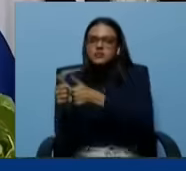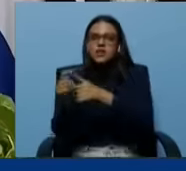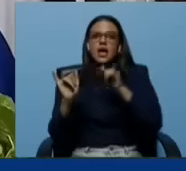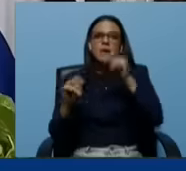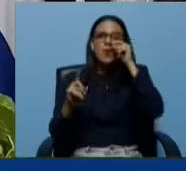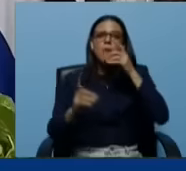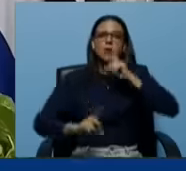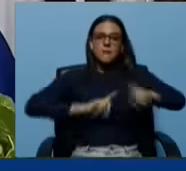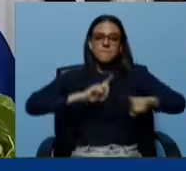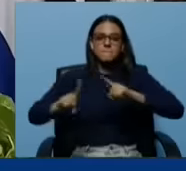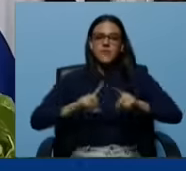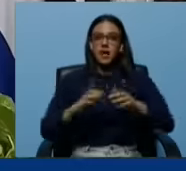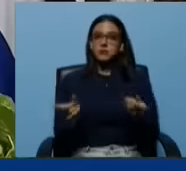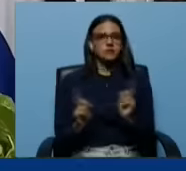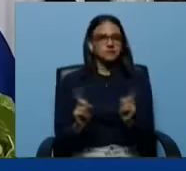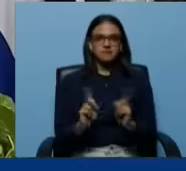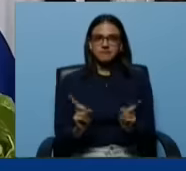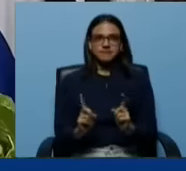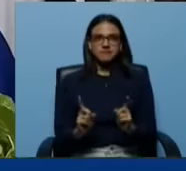Él pensó que